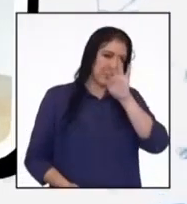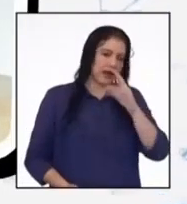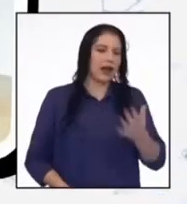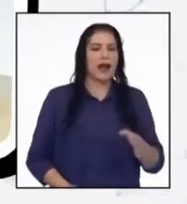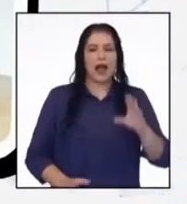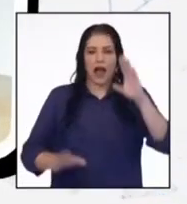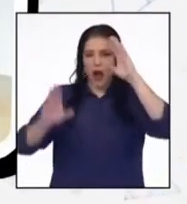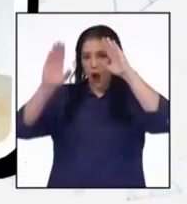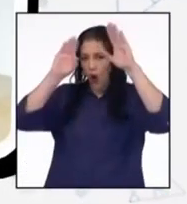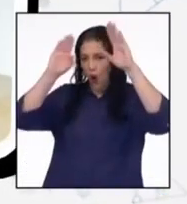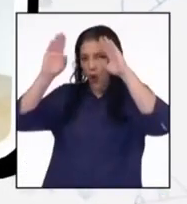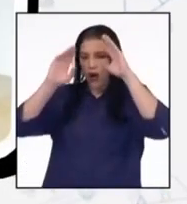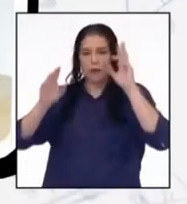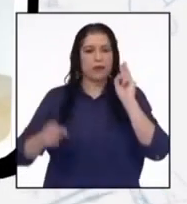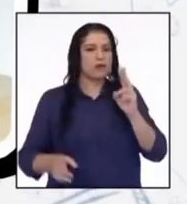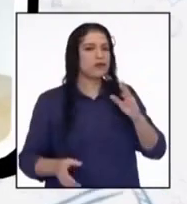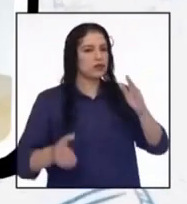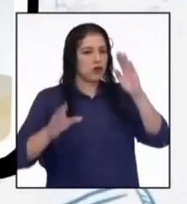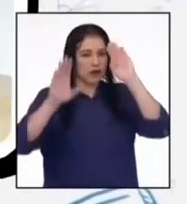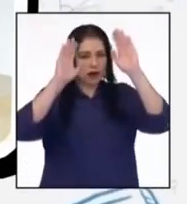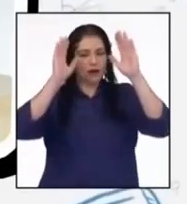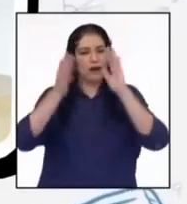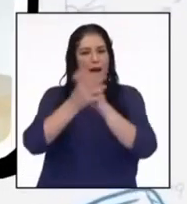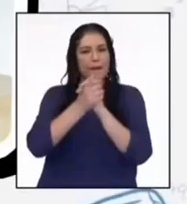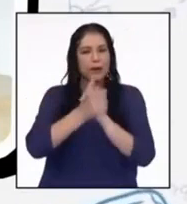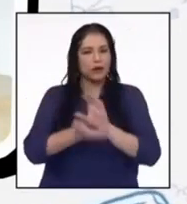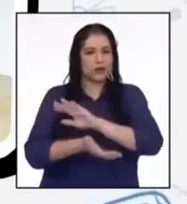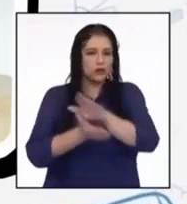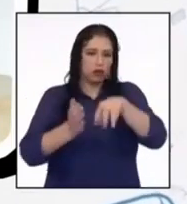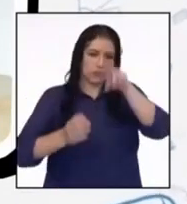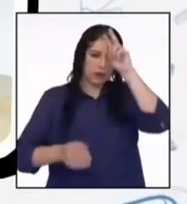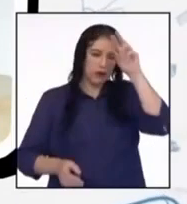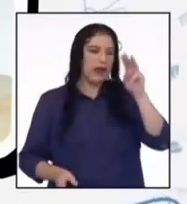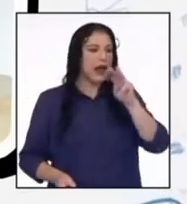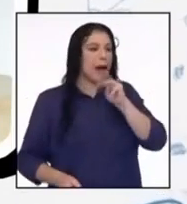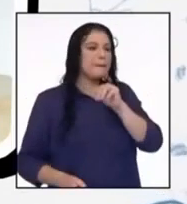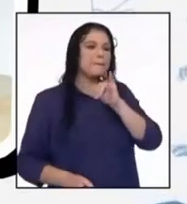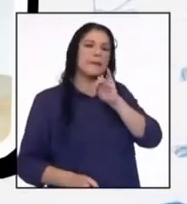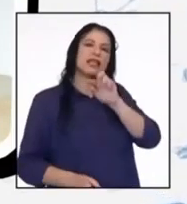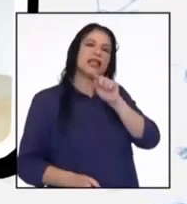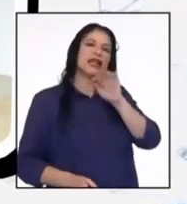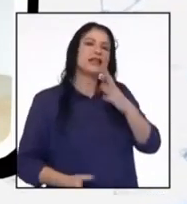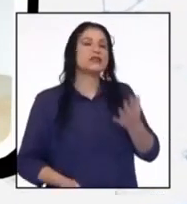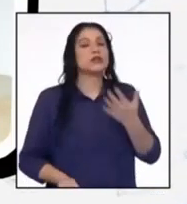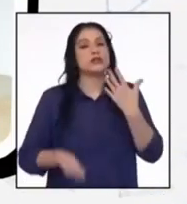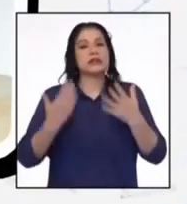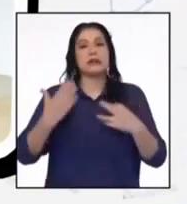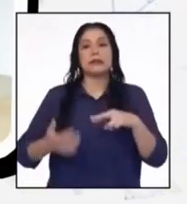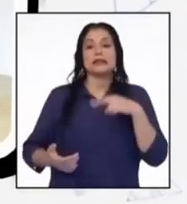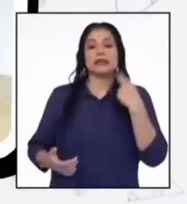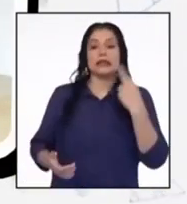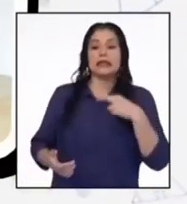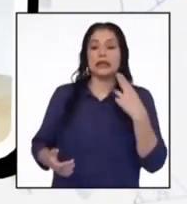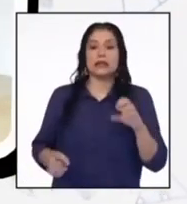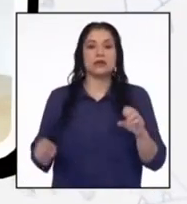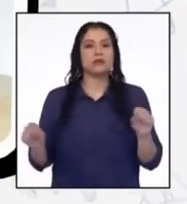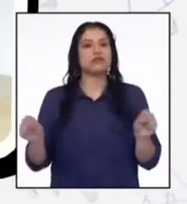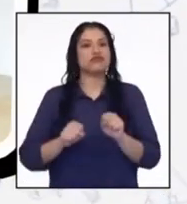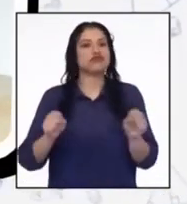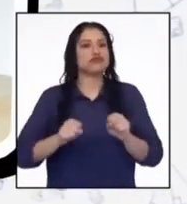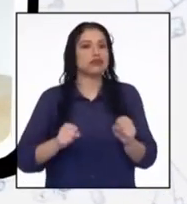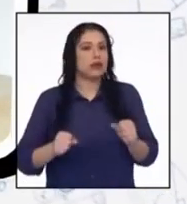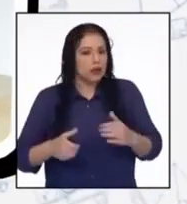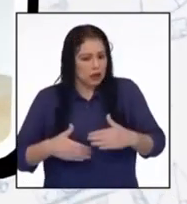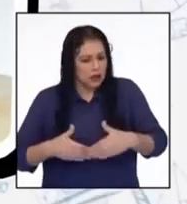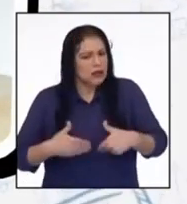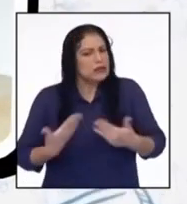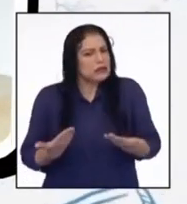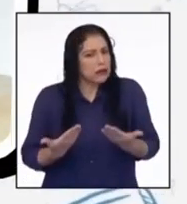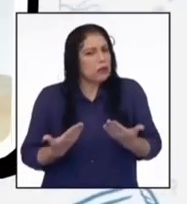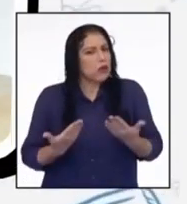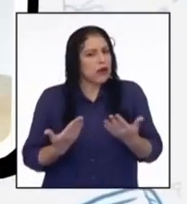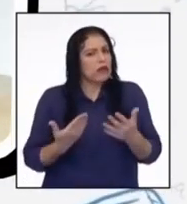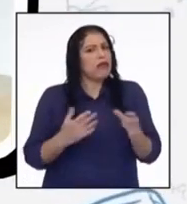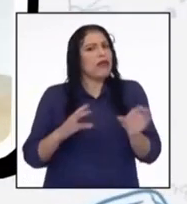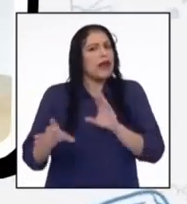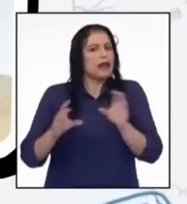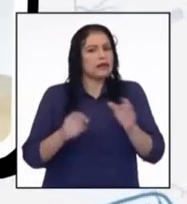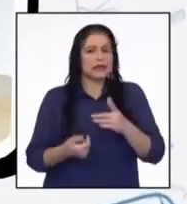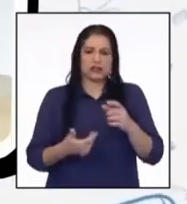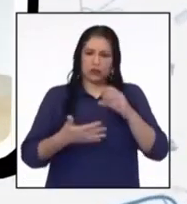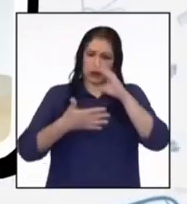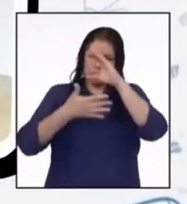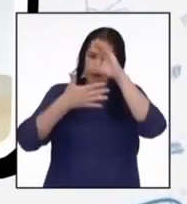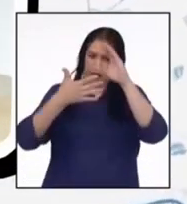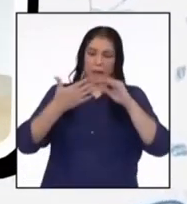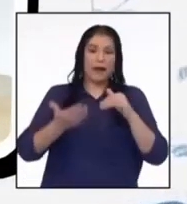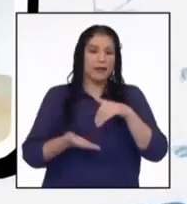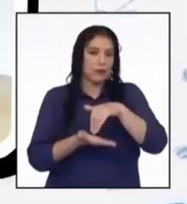y amigos de todo el Perú. En el caso de la mitigación, si la amenaza es de origen sísmico, se podría trabajar sobre los